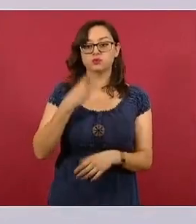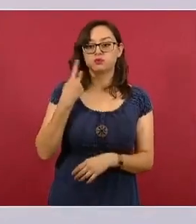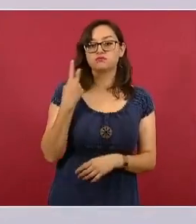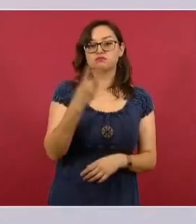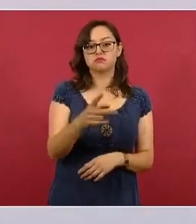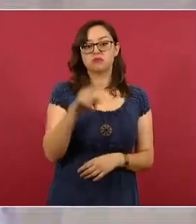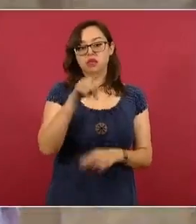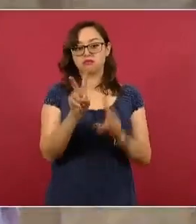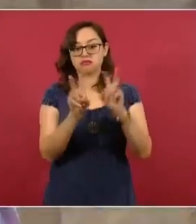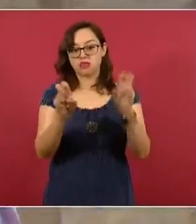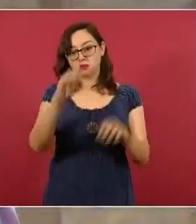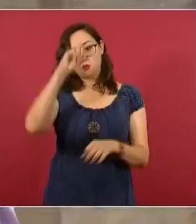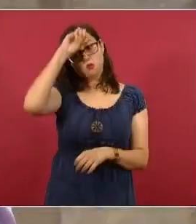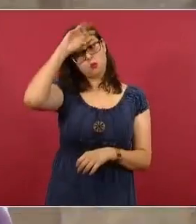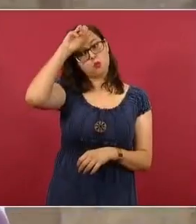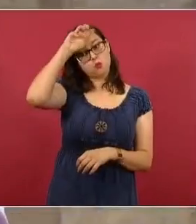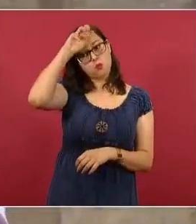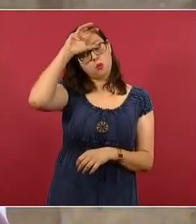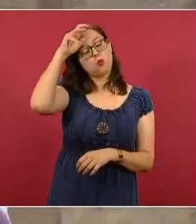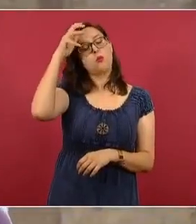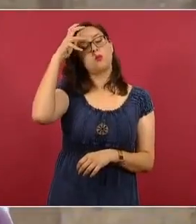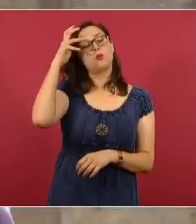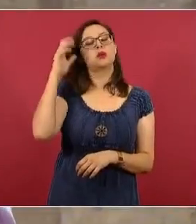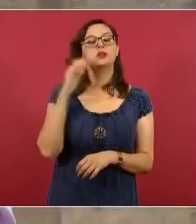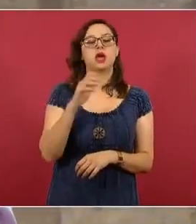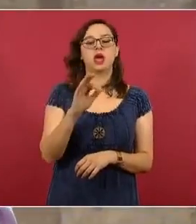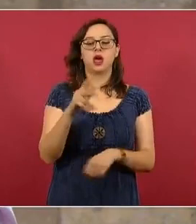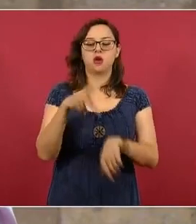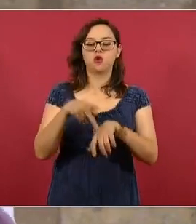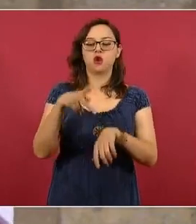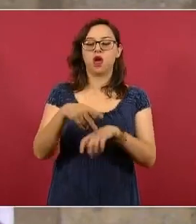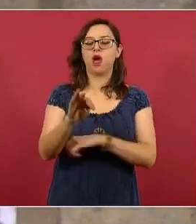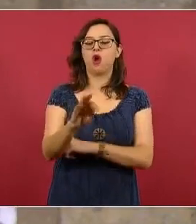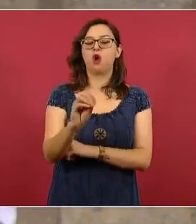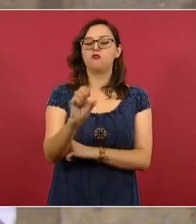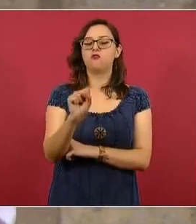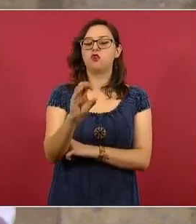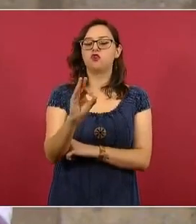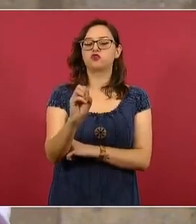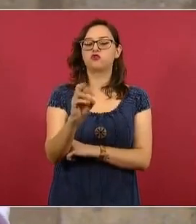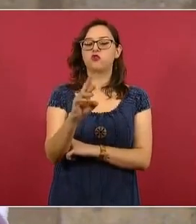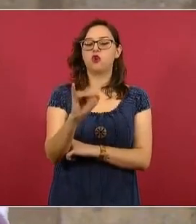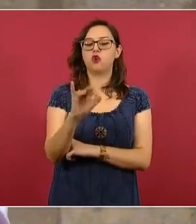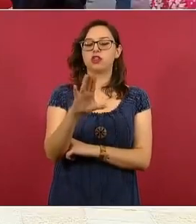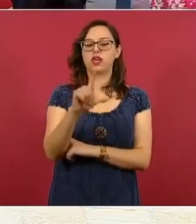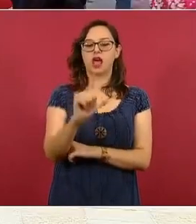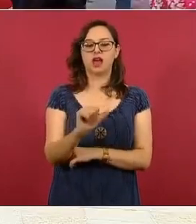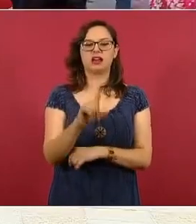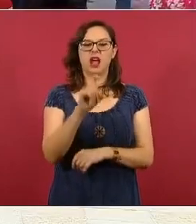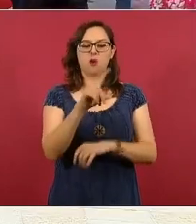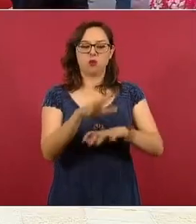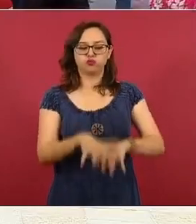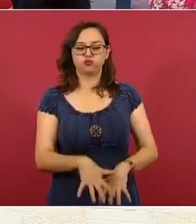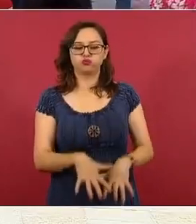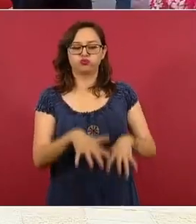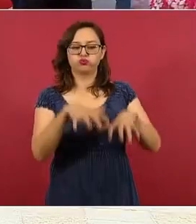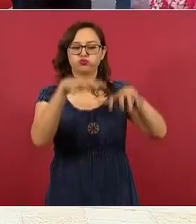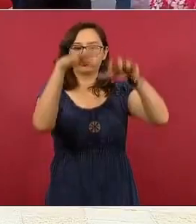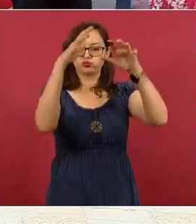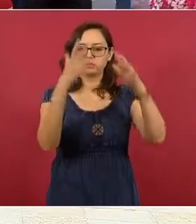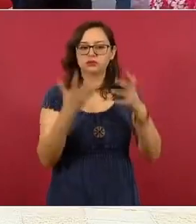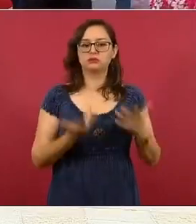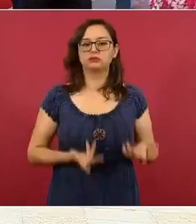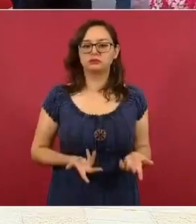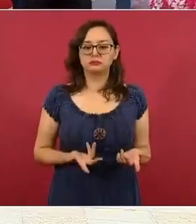fosfórica por un ciclón que inundó y desafortunadamente se optó por el camino